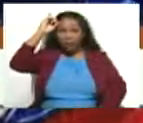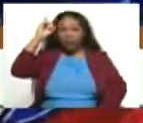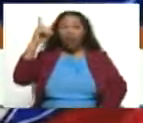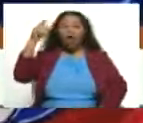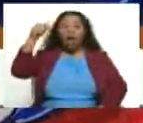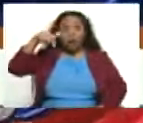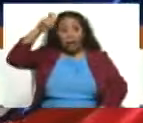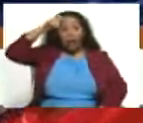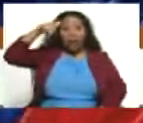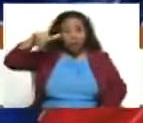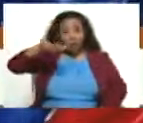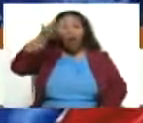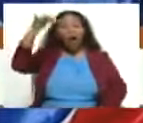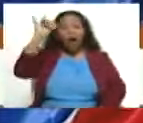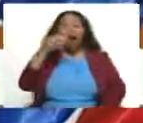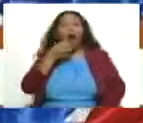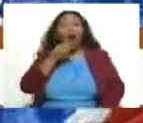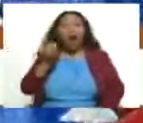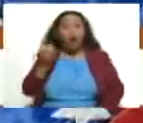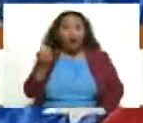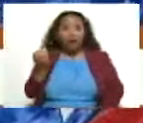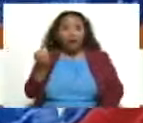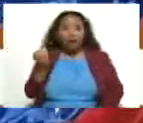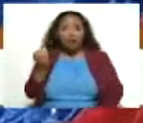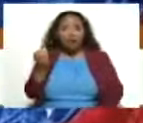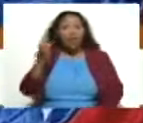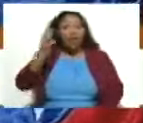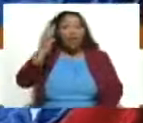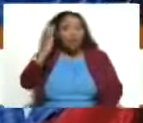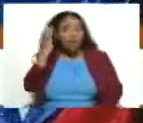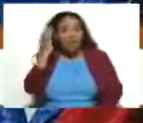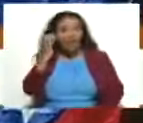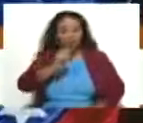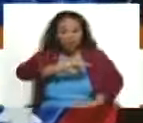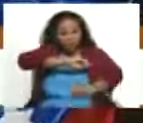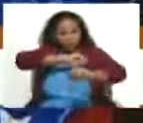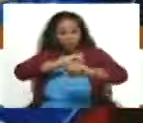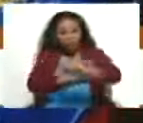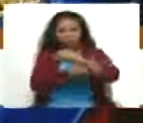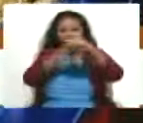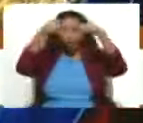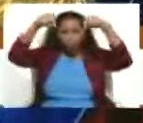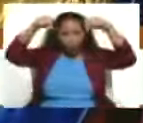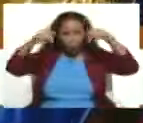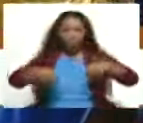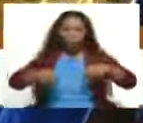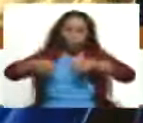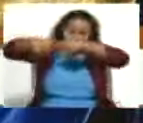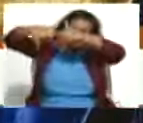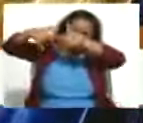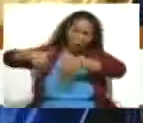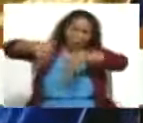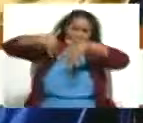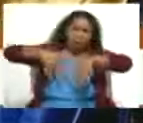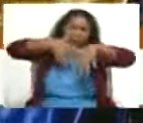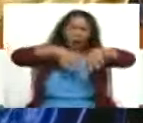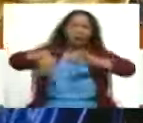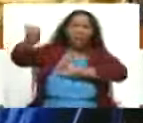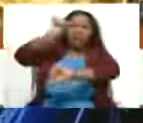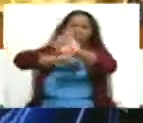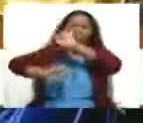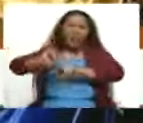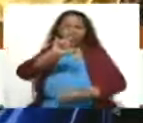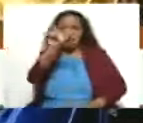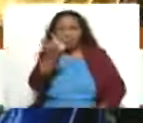este pueblo, con esta juventud, con estas mujeres aguerridas que hoy hemos marchado en defensa de nuestro